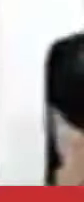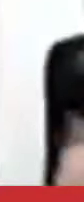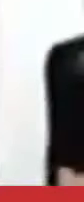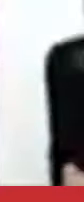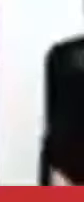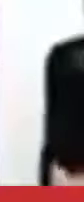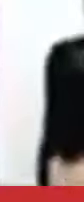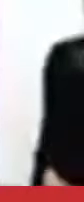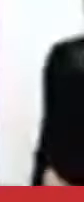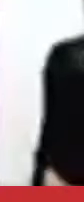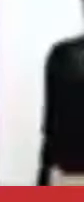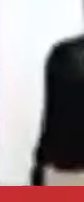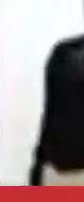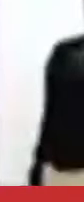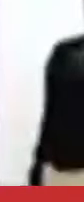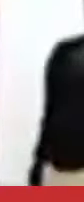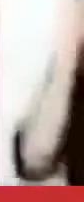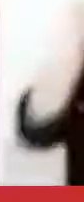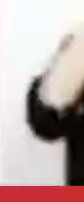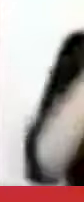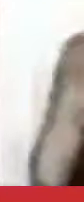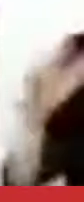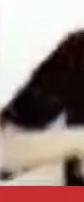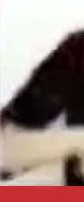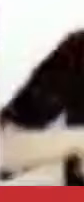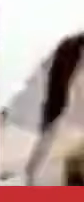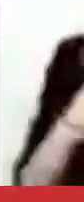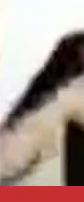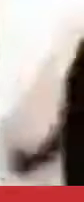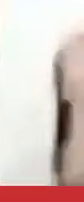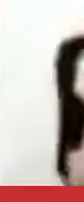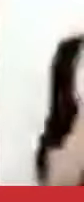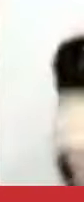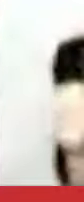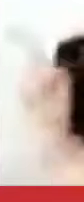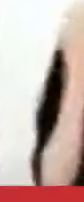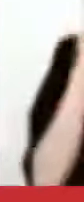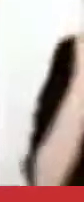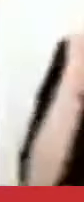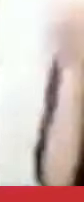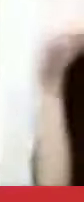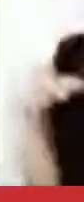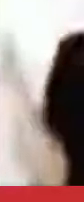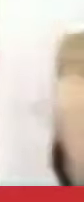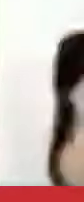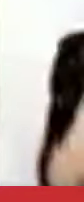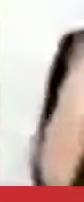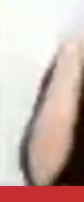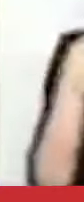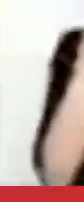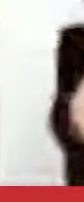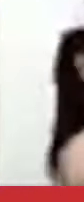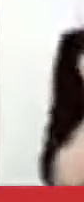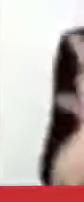completamente superados las cárceles completamente saturadas ustedes hablan de seguridad y de violencia yo le voy a decir una cosa no solamente las mujeres viven